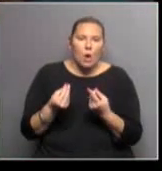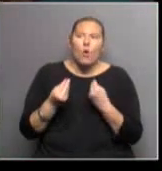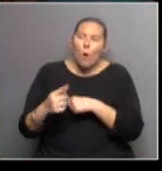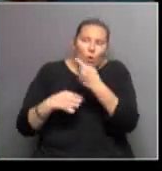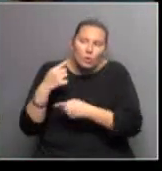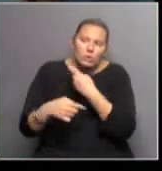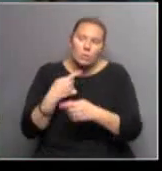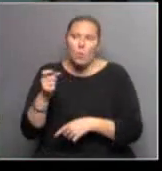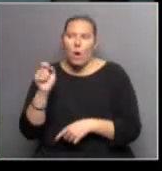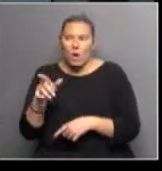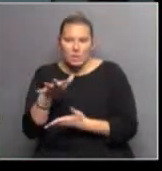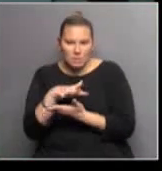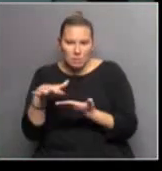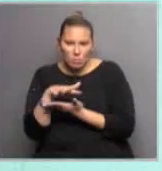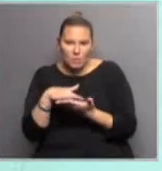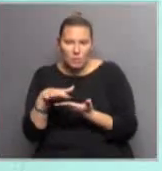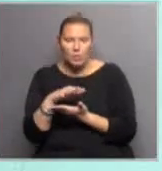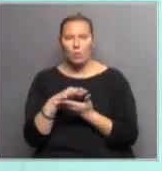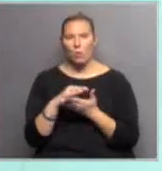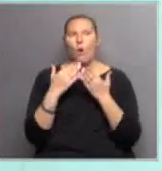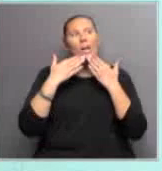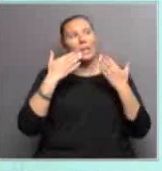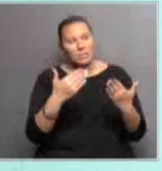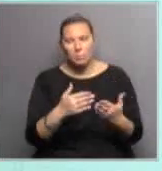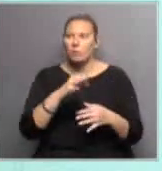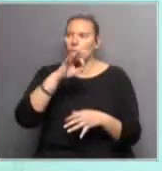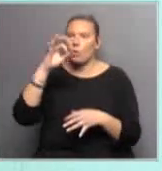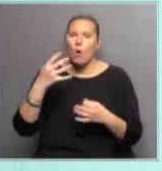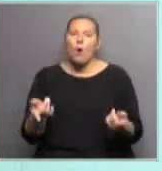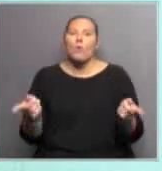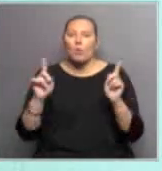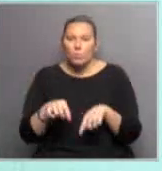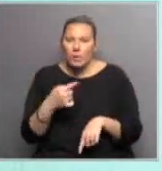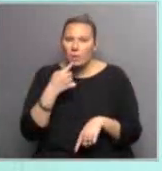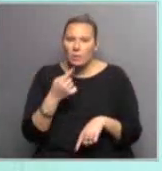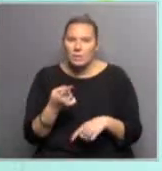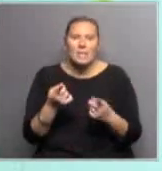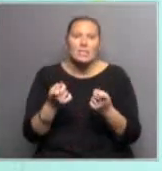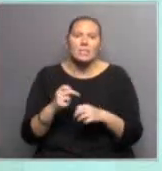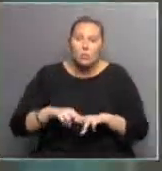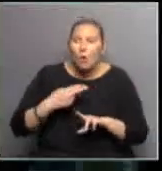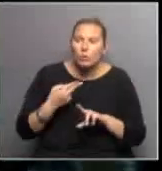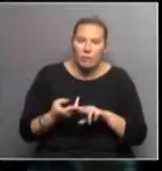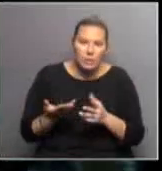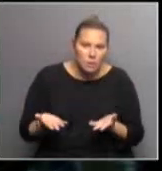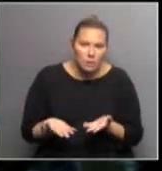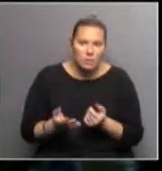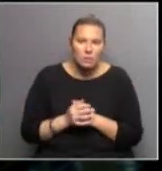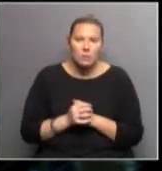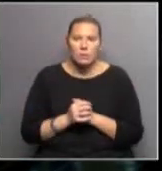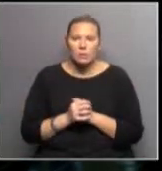¿Sigue después la cosa o el agradecimiento o volver, decir, lo necesito nuevamente?